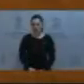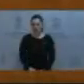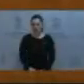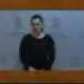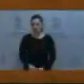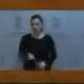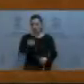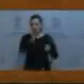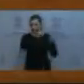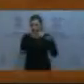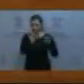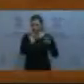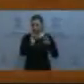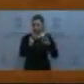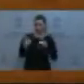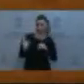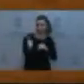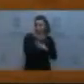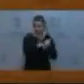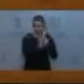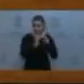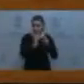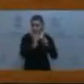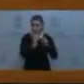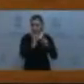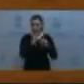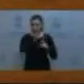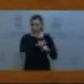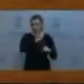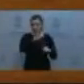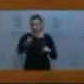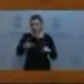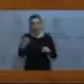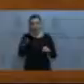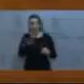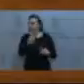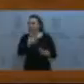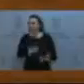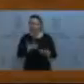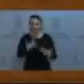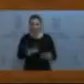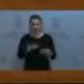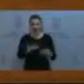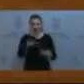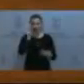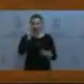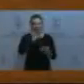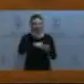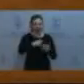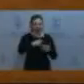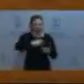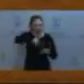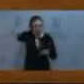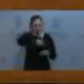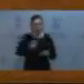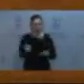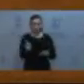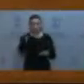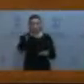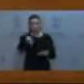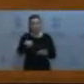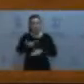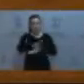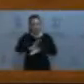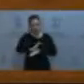Esta materia tan transversal, la demografía, debería estar presente permanentemente no solo en su agenda, sino la del resto de los consejeros del Gobierno